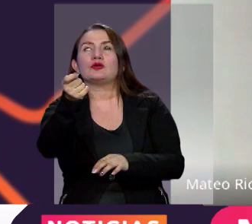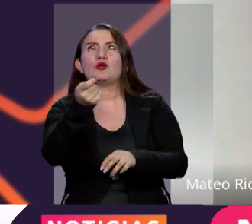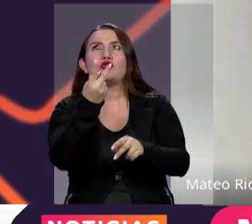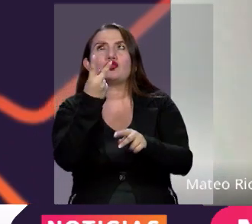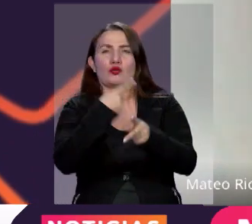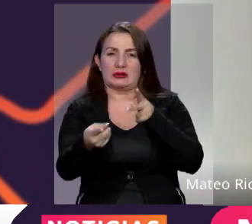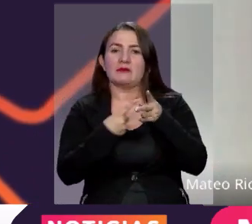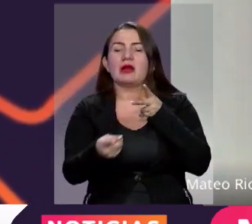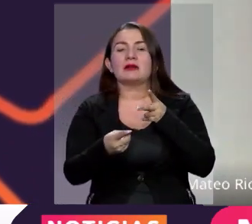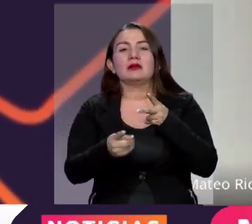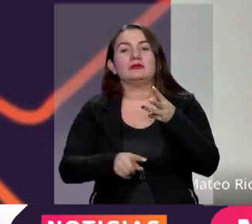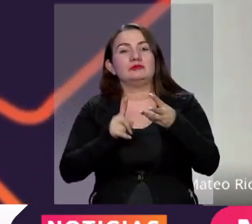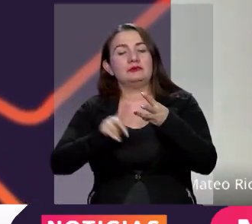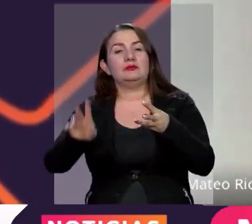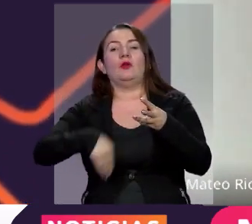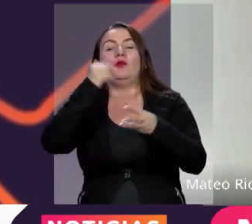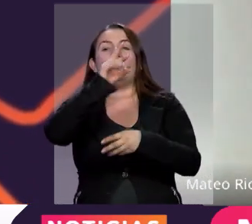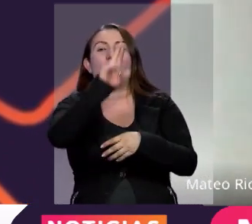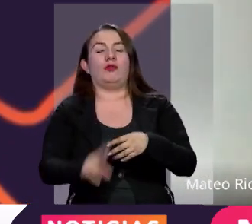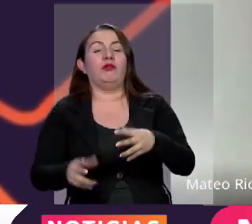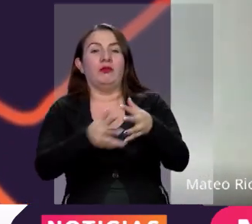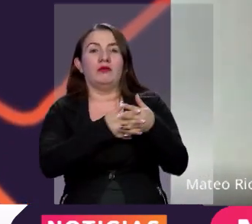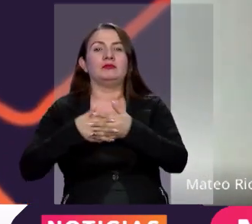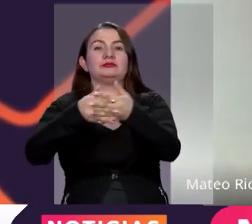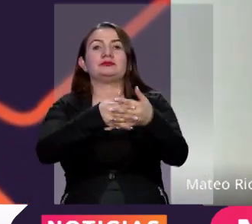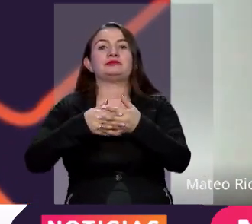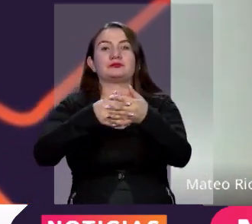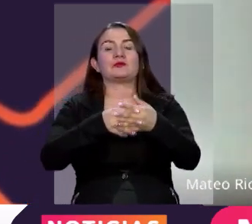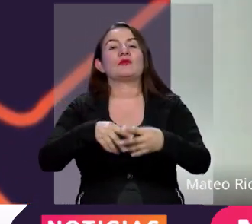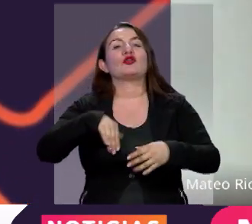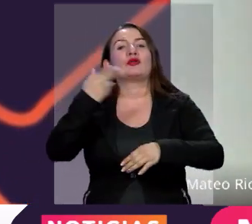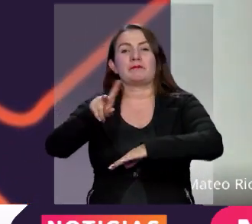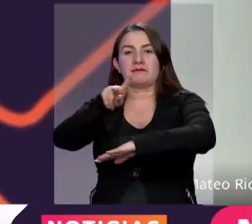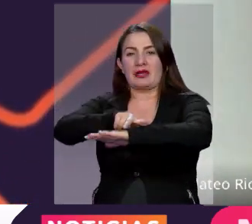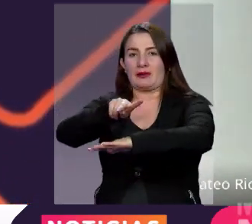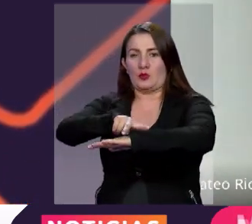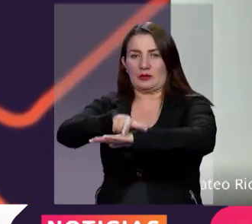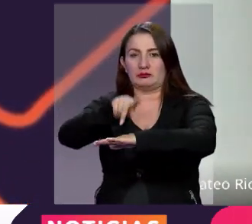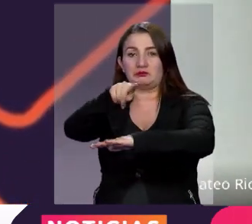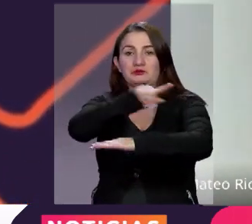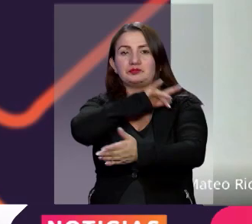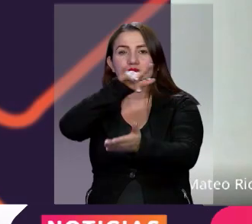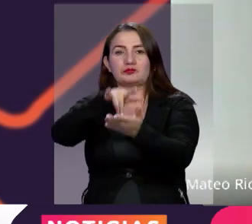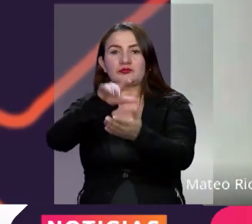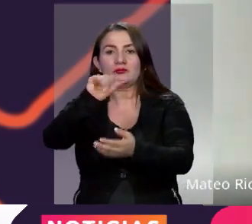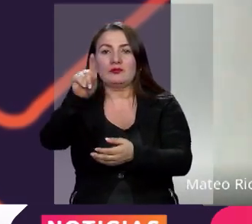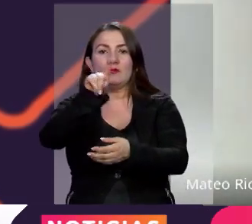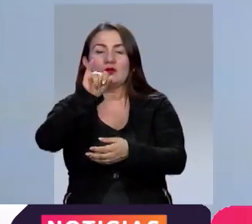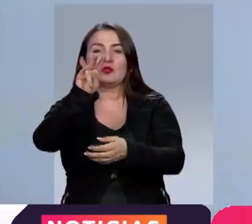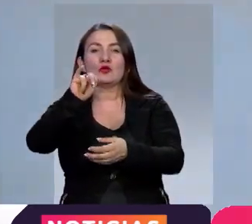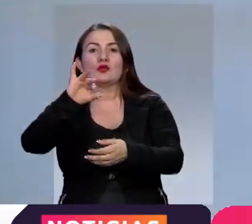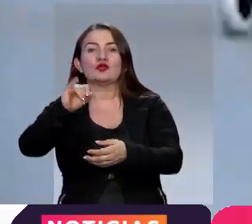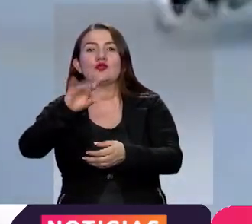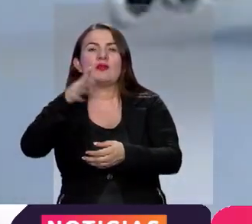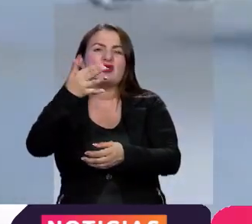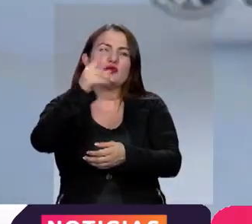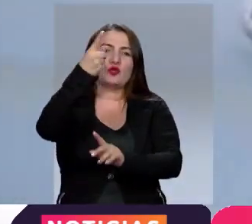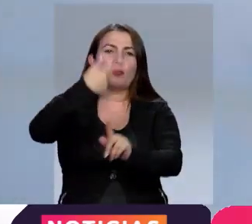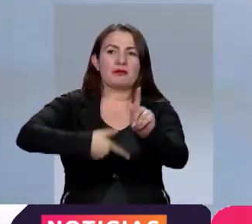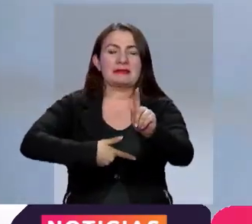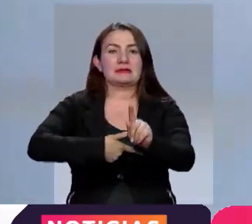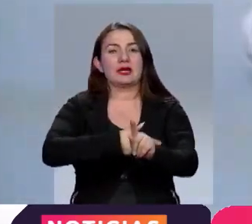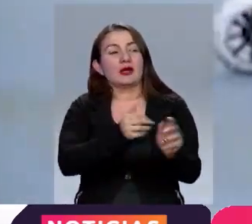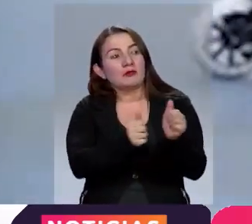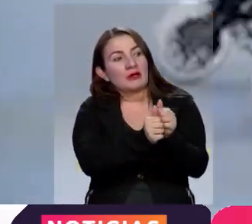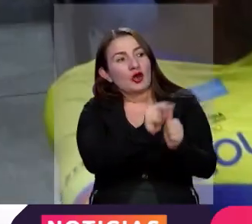2 semanas, y el Campeonato Suramericano de Asunción, Paraguay. Que es más o menos en un mes. Junto a Mateo